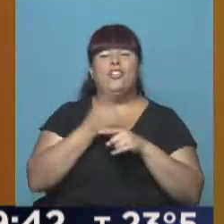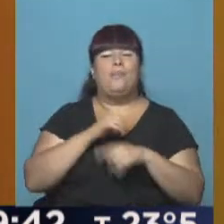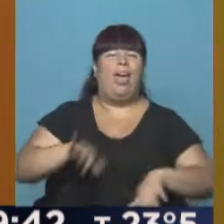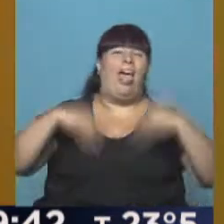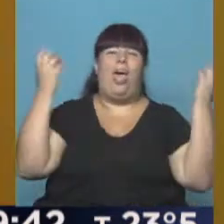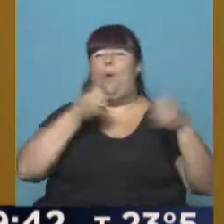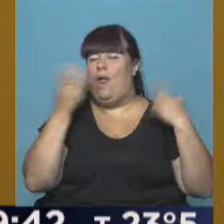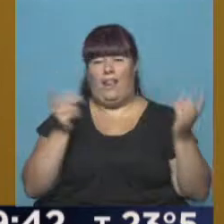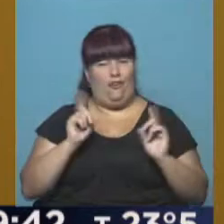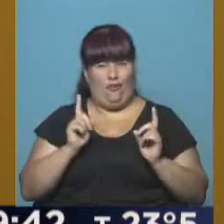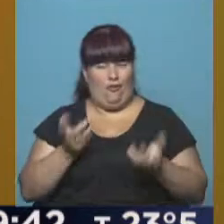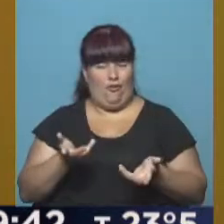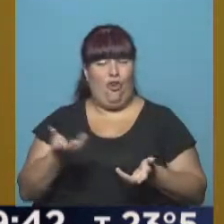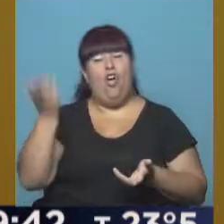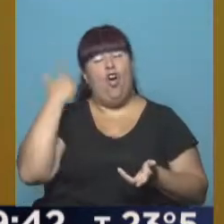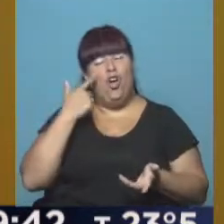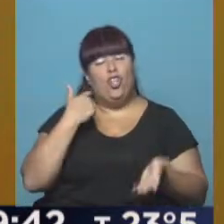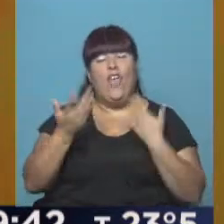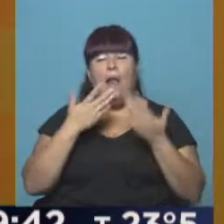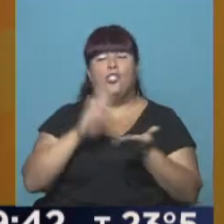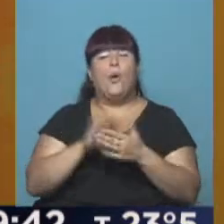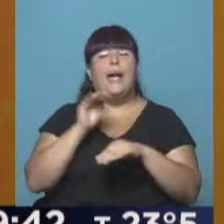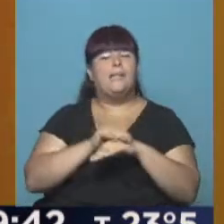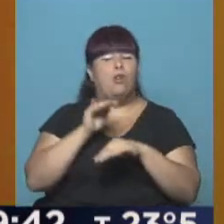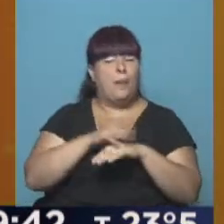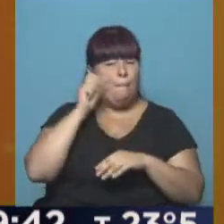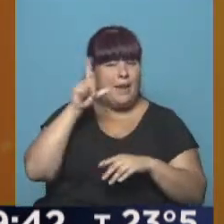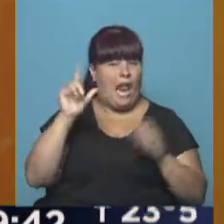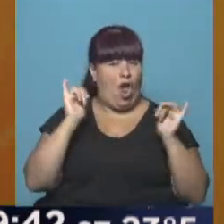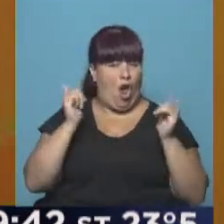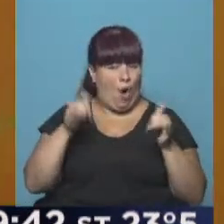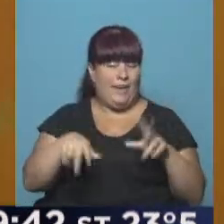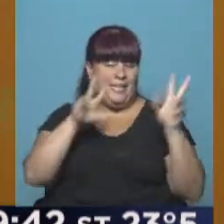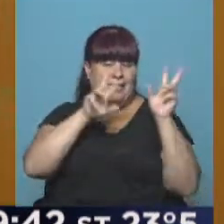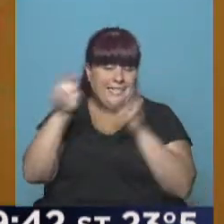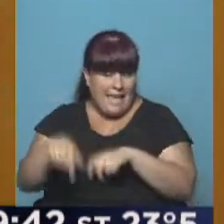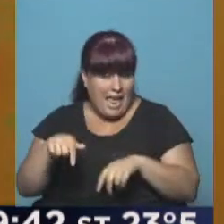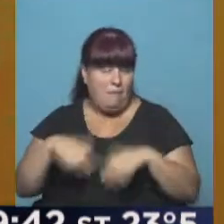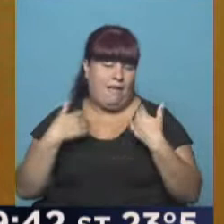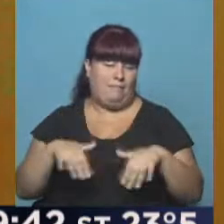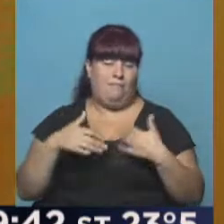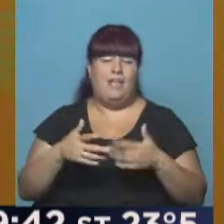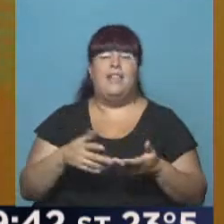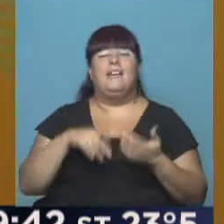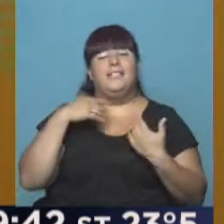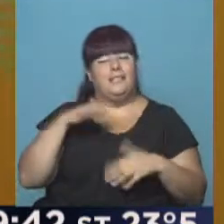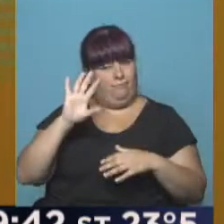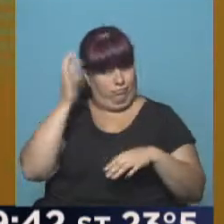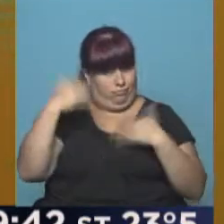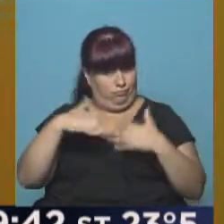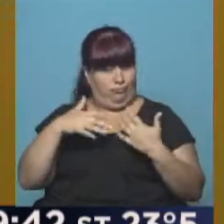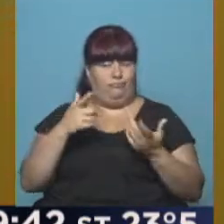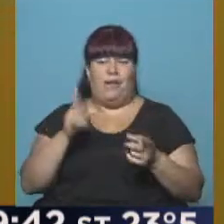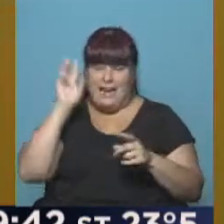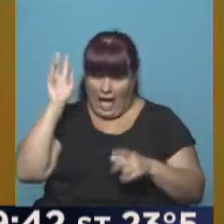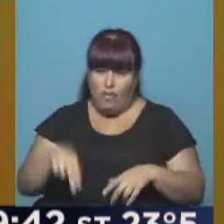cualquier cosa. El otro día estábamos hablando de la responsabilidad penal juvenil, de estos temas que enojan tanto y